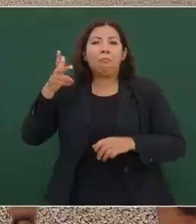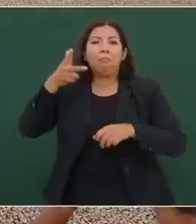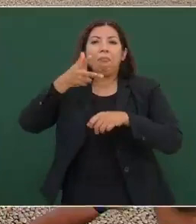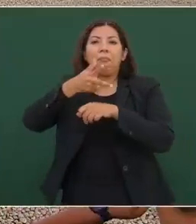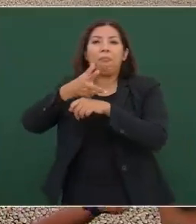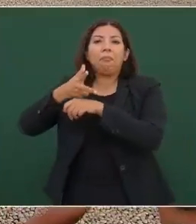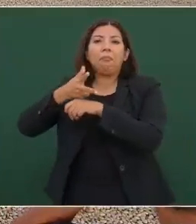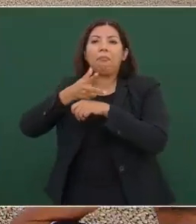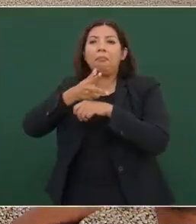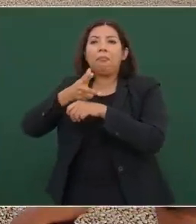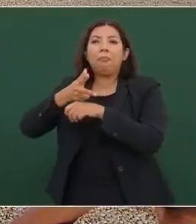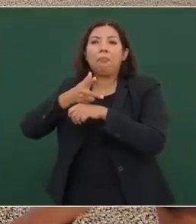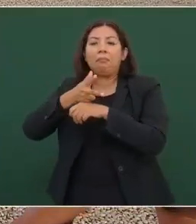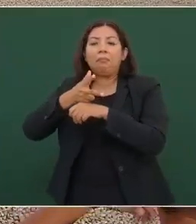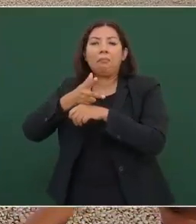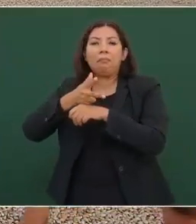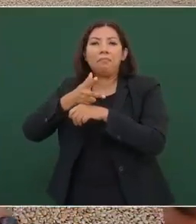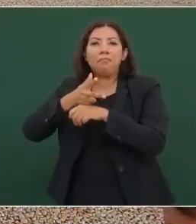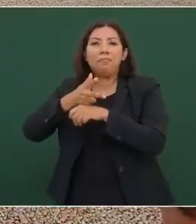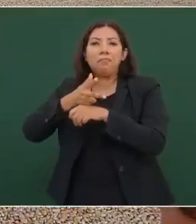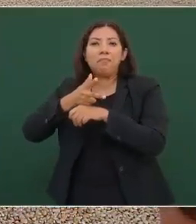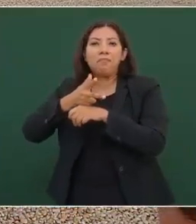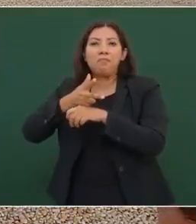para la construcción del muro.